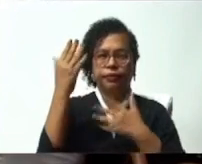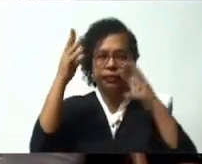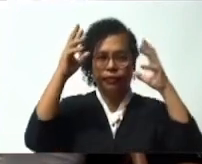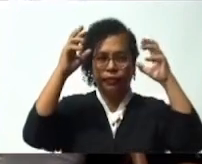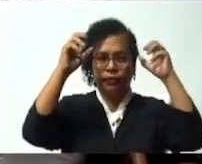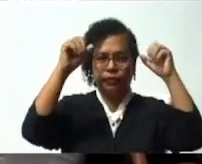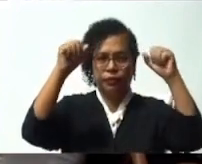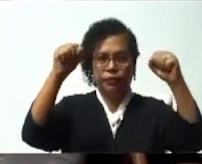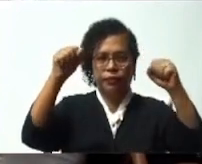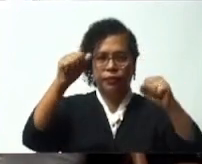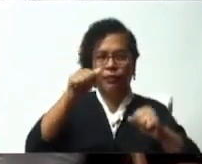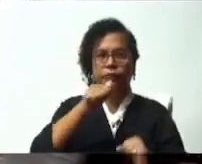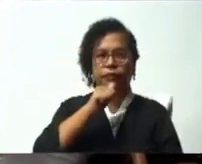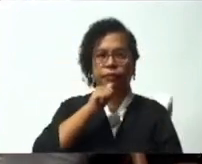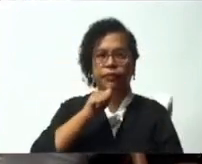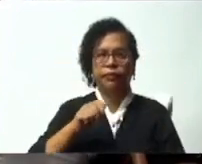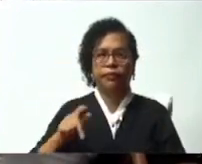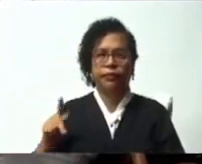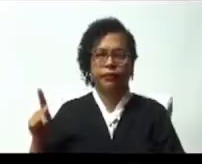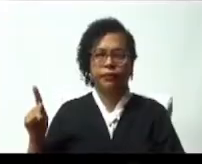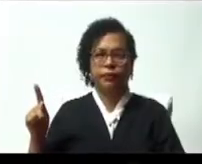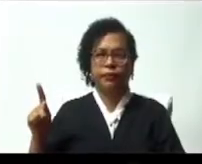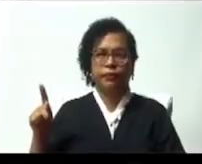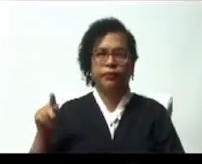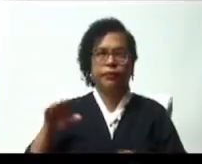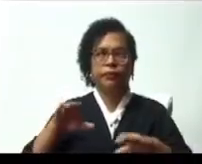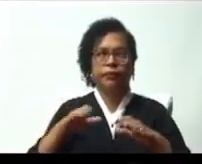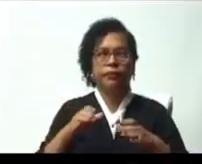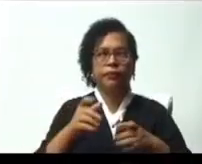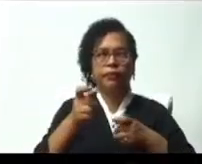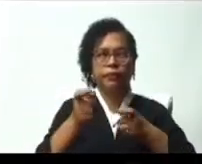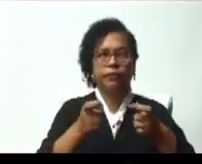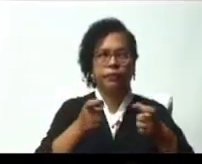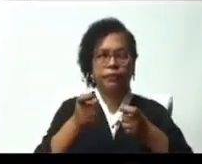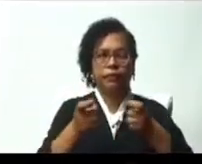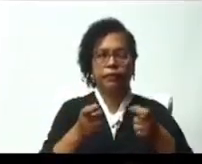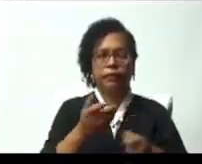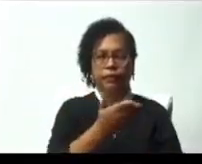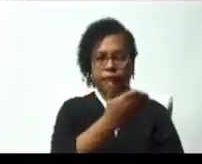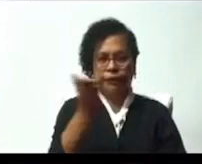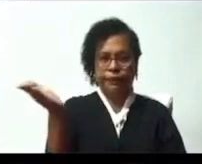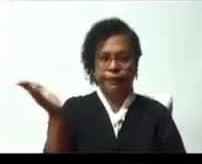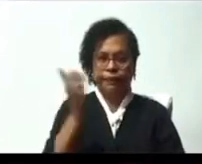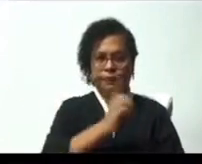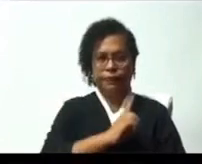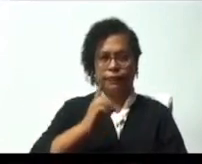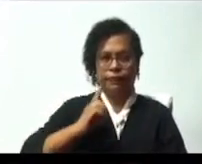presidente Alfredo Pacheco Soria, al bufete directivo, diputados y diputadas.